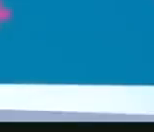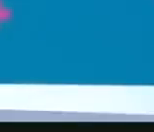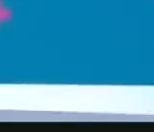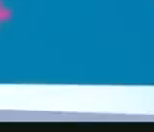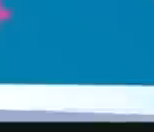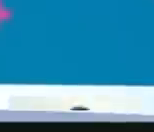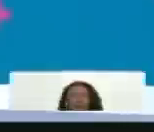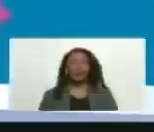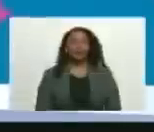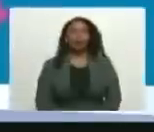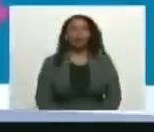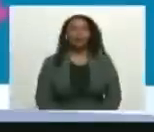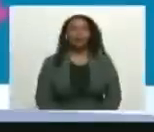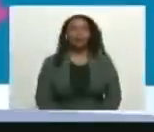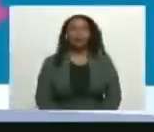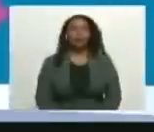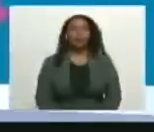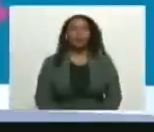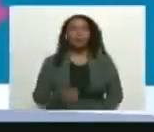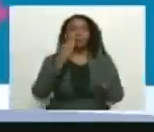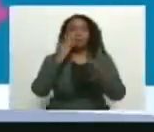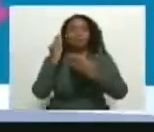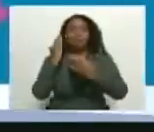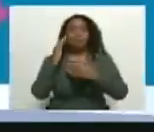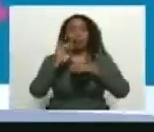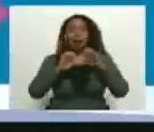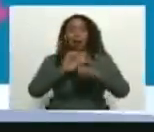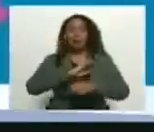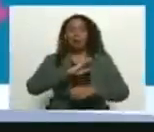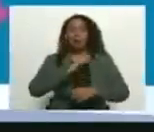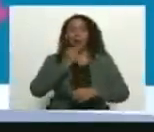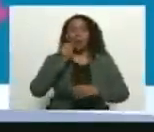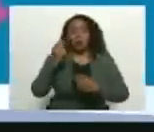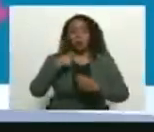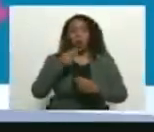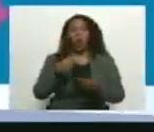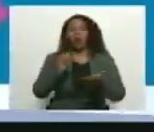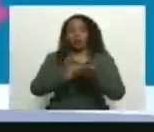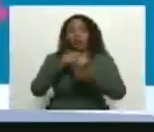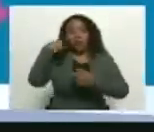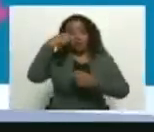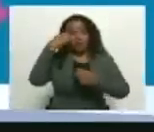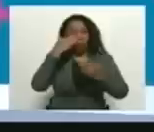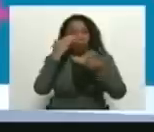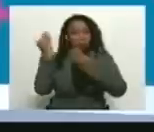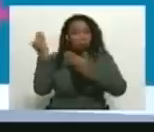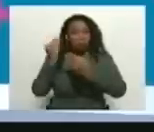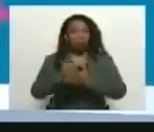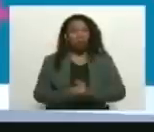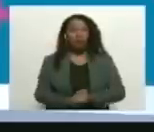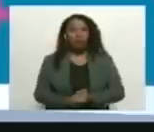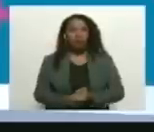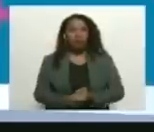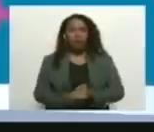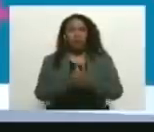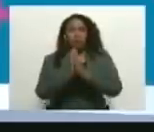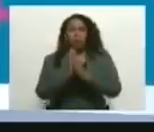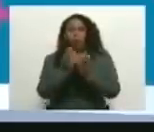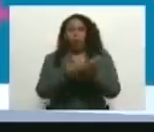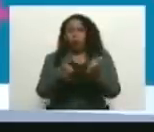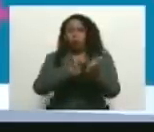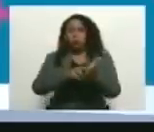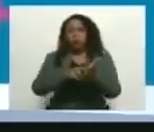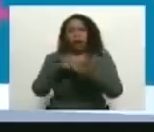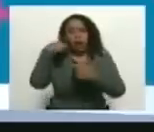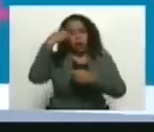es un chigüire. ¿Te das cuenta? Yo quiero verlo otra vez. ¿Ah? ¿Podemos verlo otra vez? Para